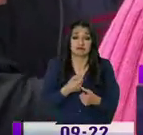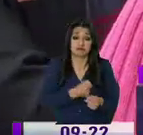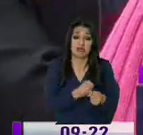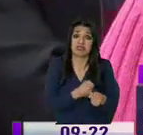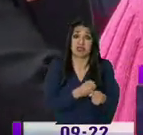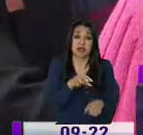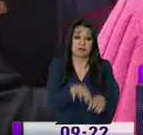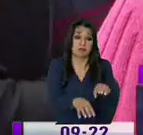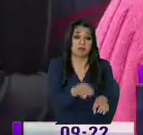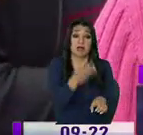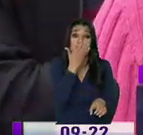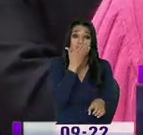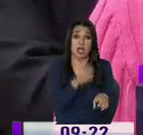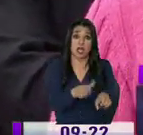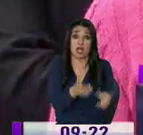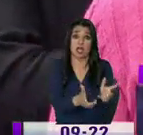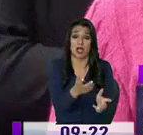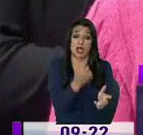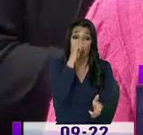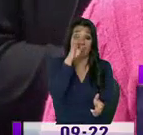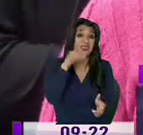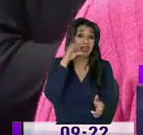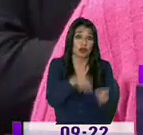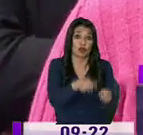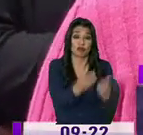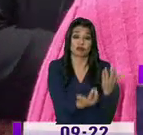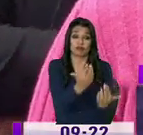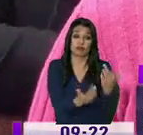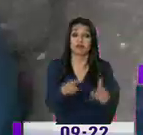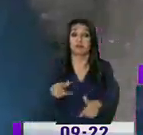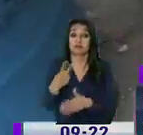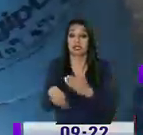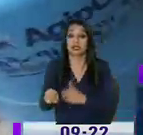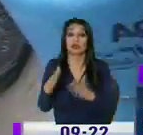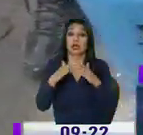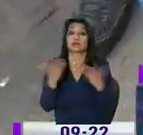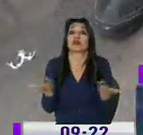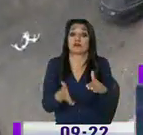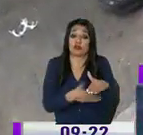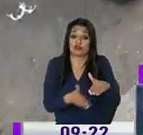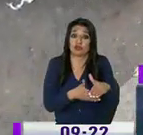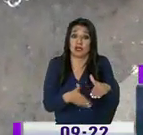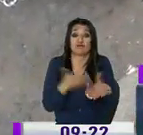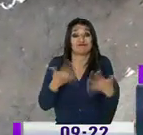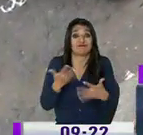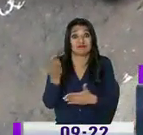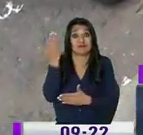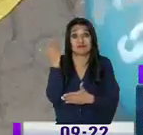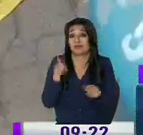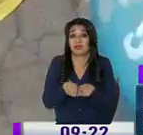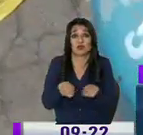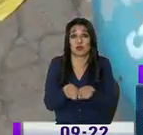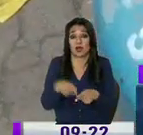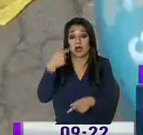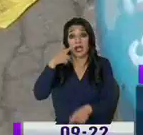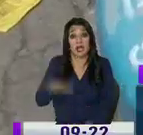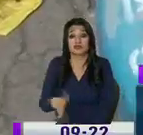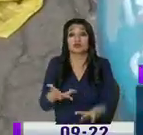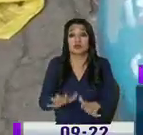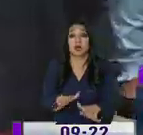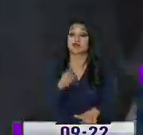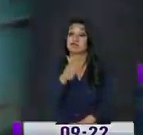pero no hay gas y no podemos nada que hacer. Tenemos niños en casa y no tenemos gas. Dicen haber retrocedido en el tiempo y que les ha